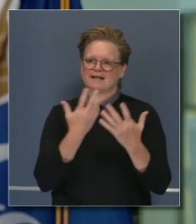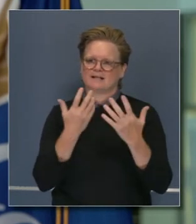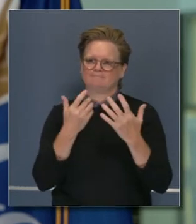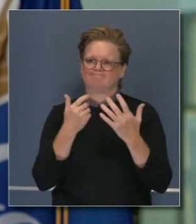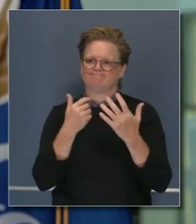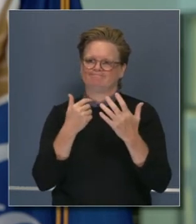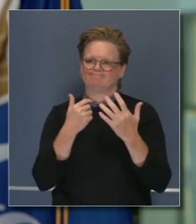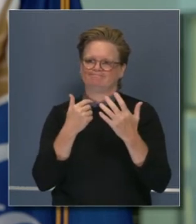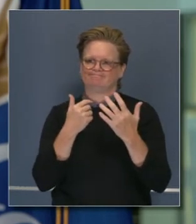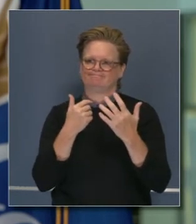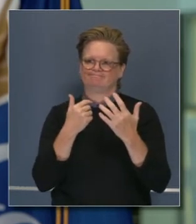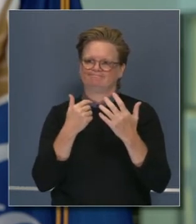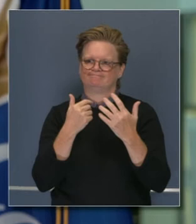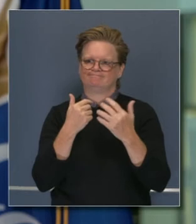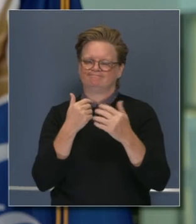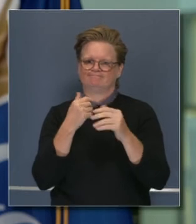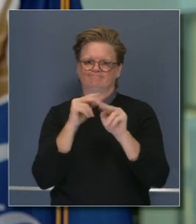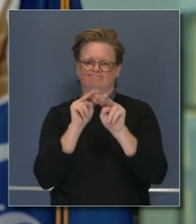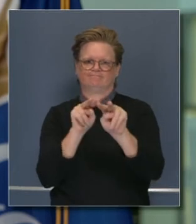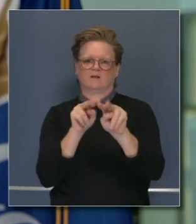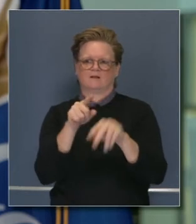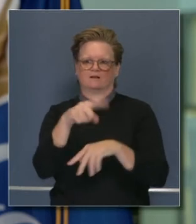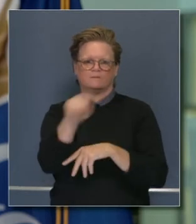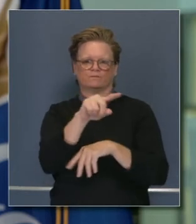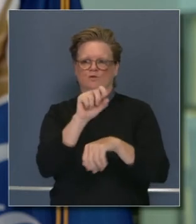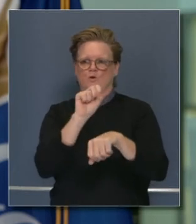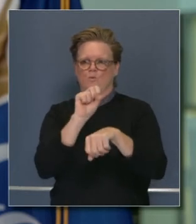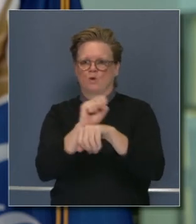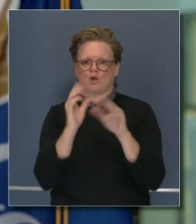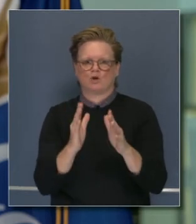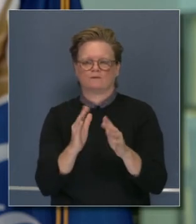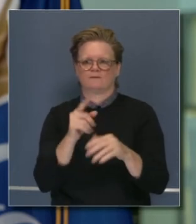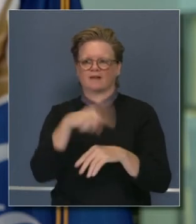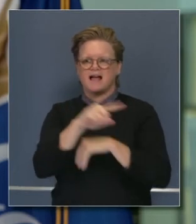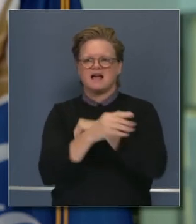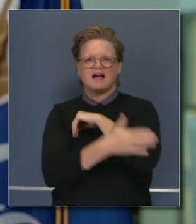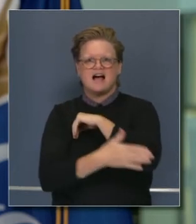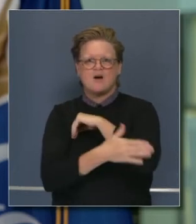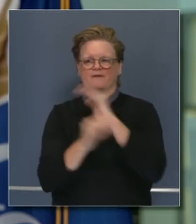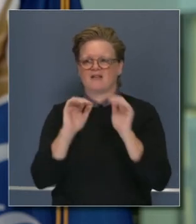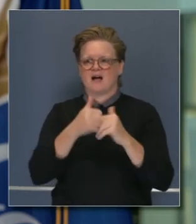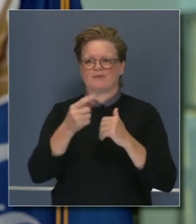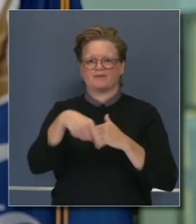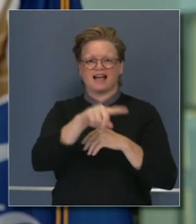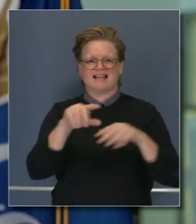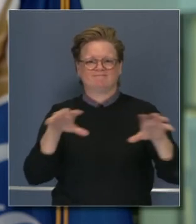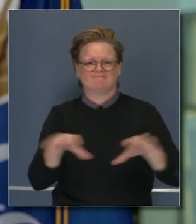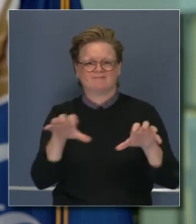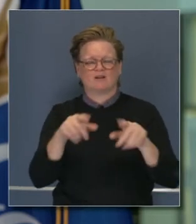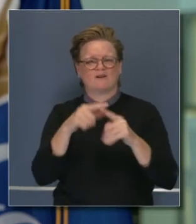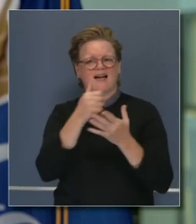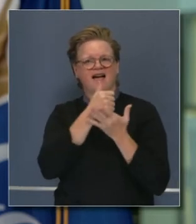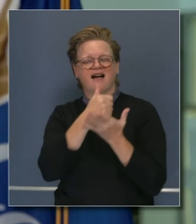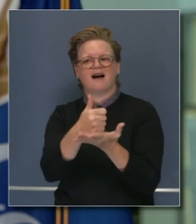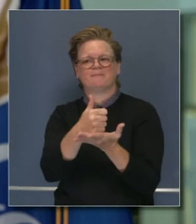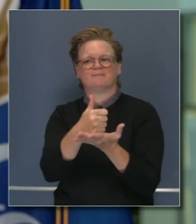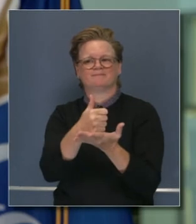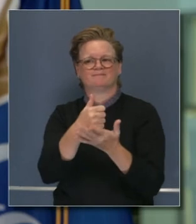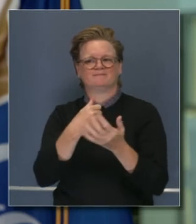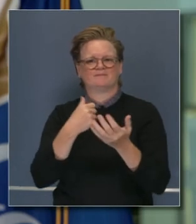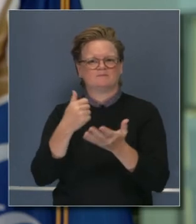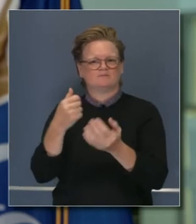específicamente laudamos el trabajo en sociedad con ese condado y su liderazgo, avanzando nuestros